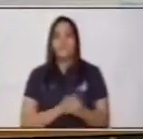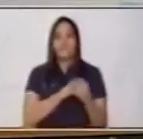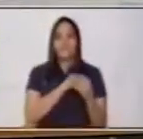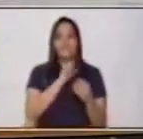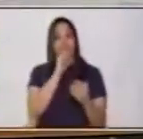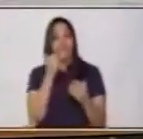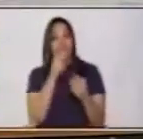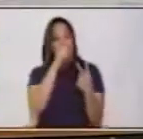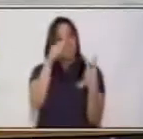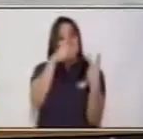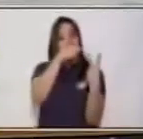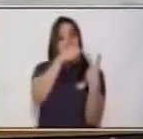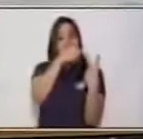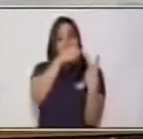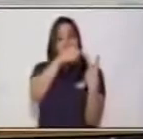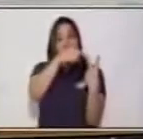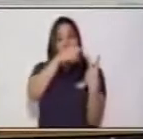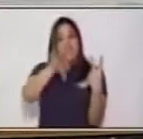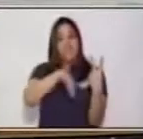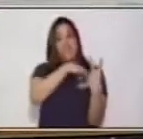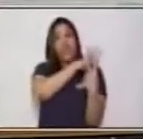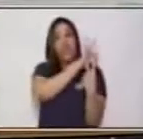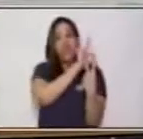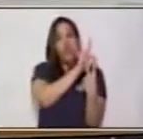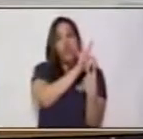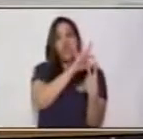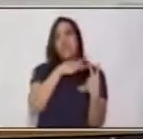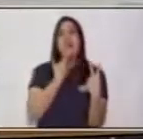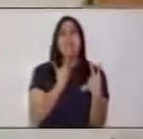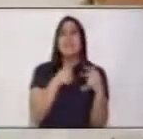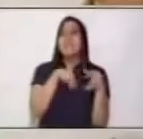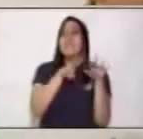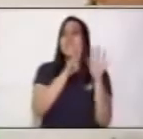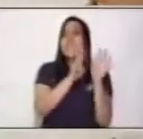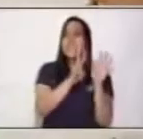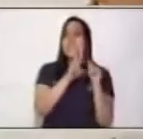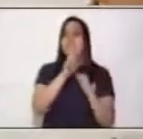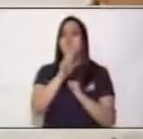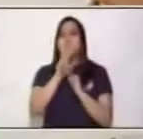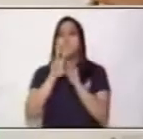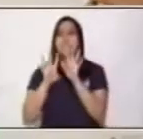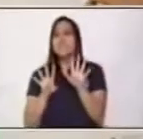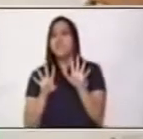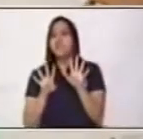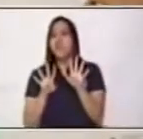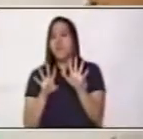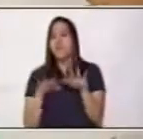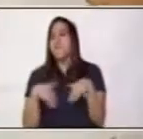Tenemos la raíz cúbica de 729,